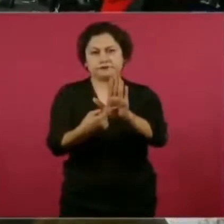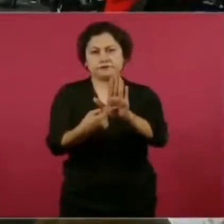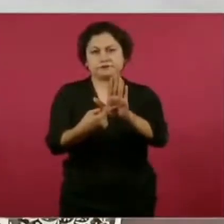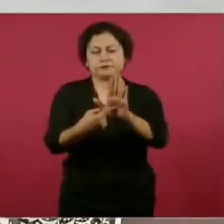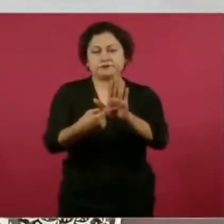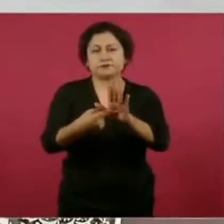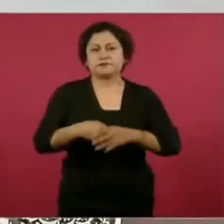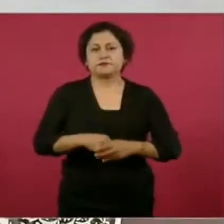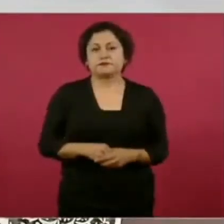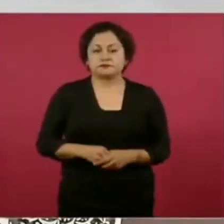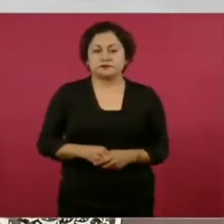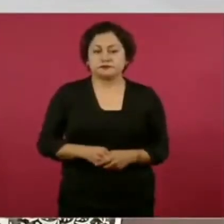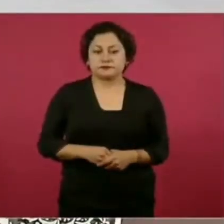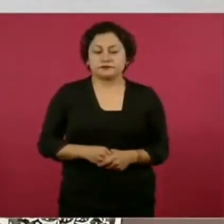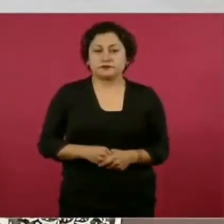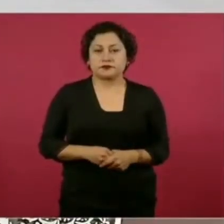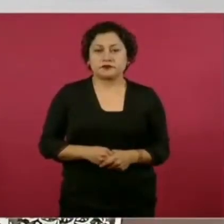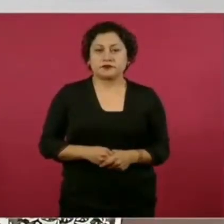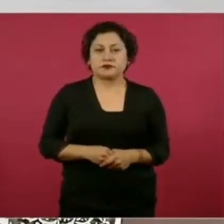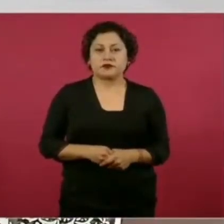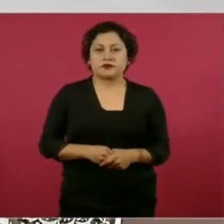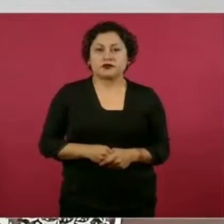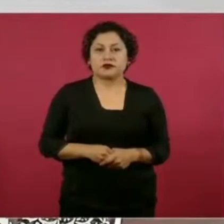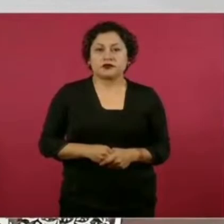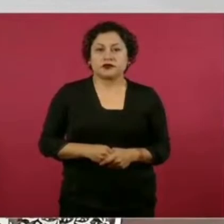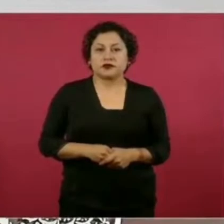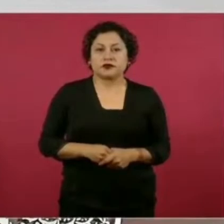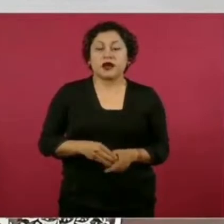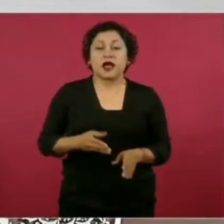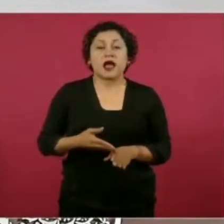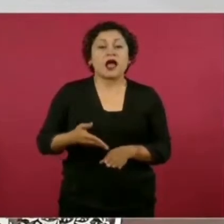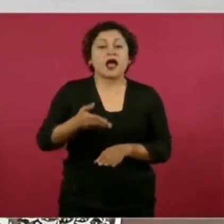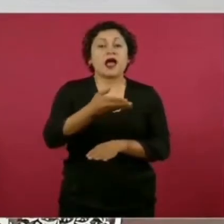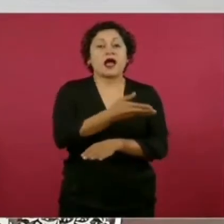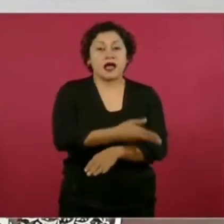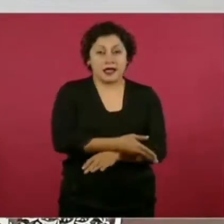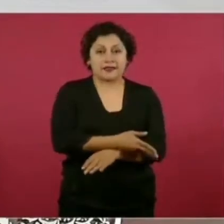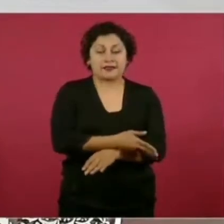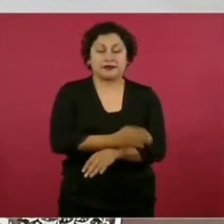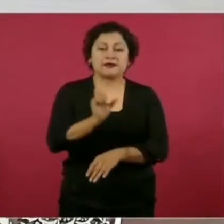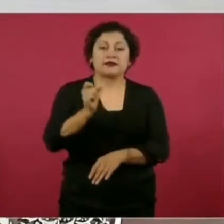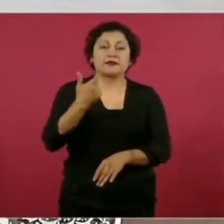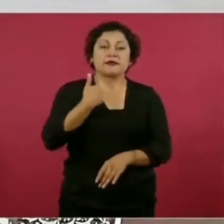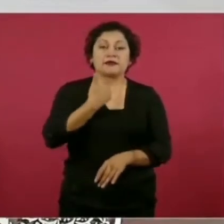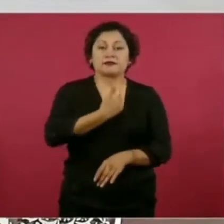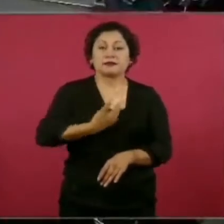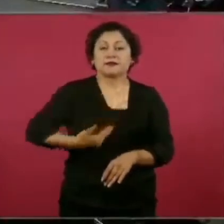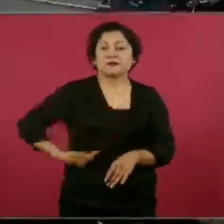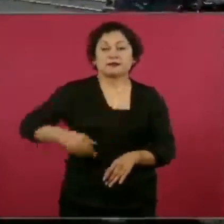la gráfica de cuántos senadores tenía el PRI cuando Zedillo.